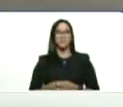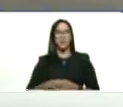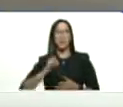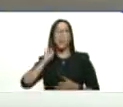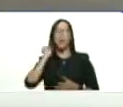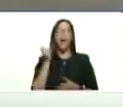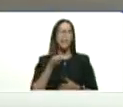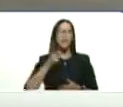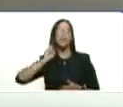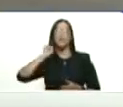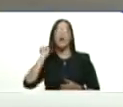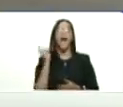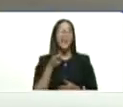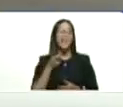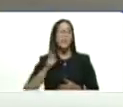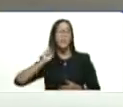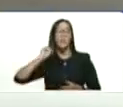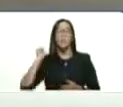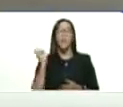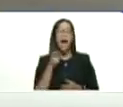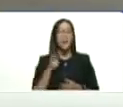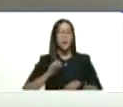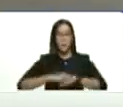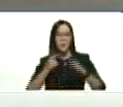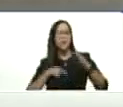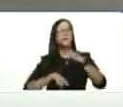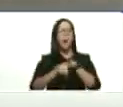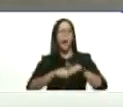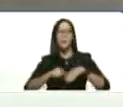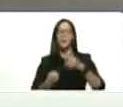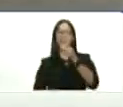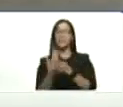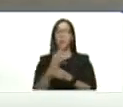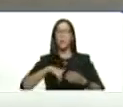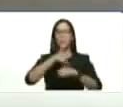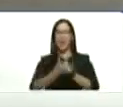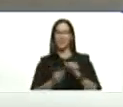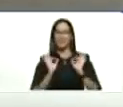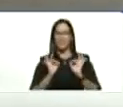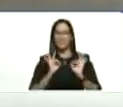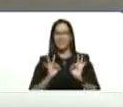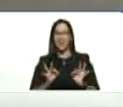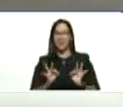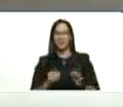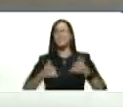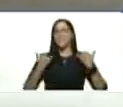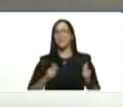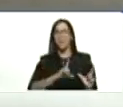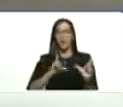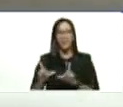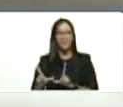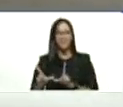Guárico, Guárico, Guárico, Guárico, porque vamos a lanzar un plan especial. Ya estamos